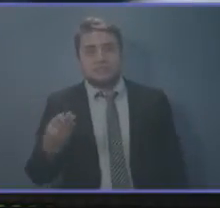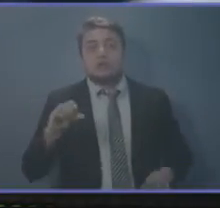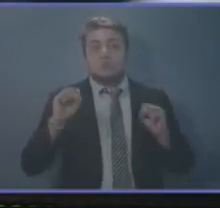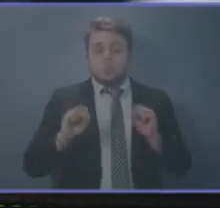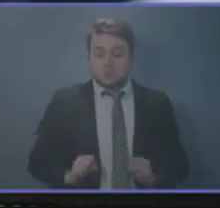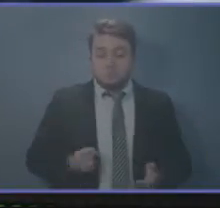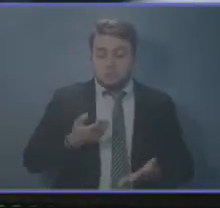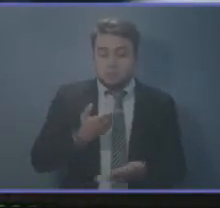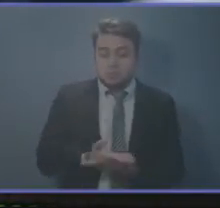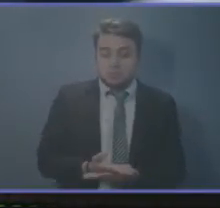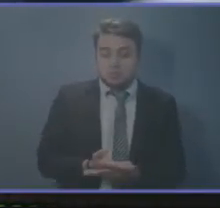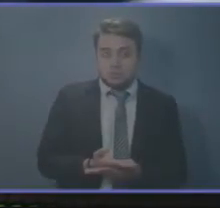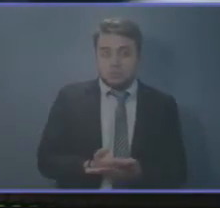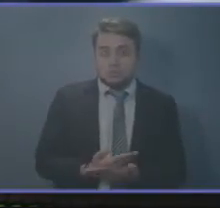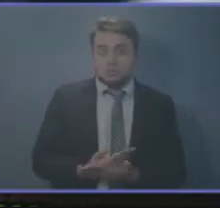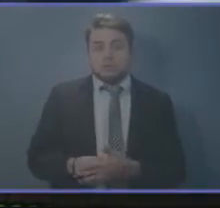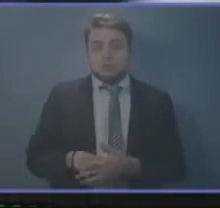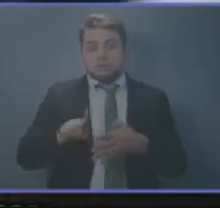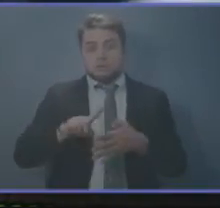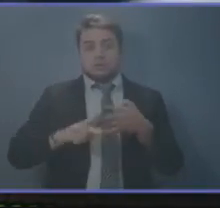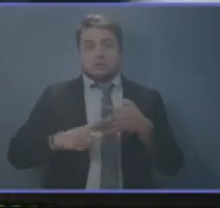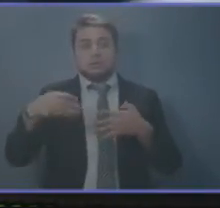proponer un régimen especial.